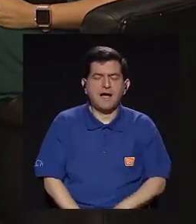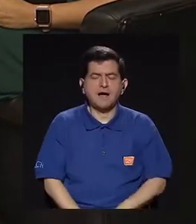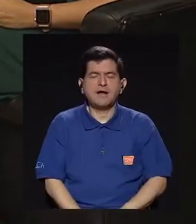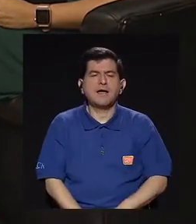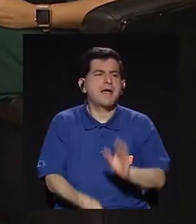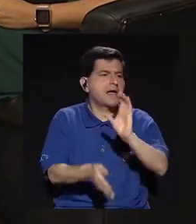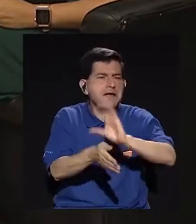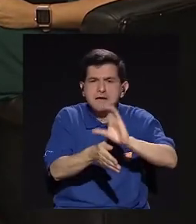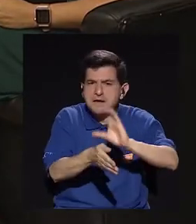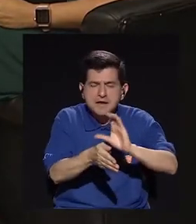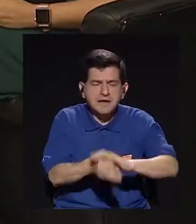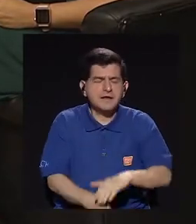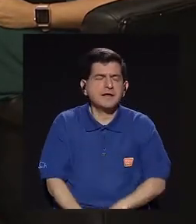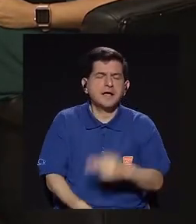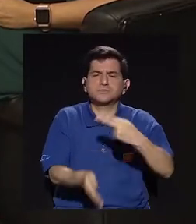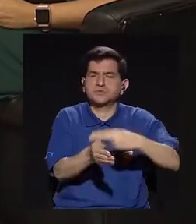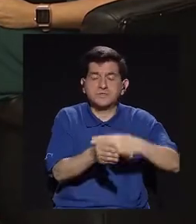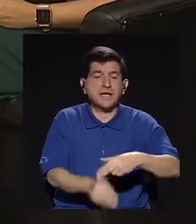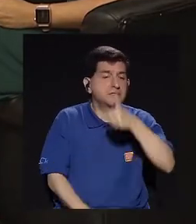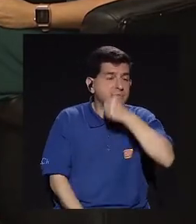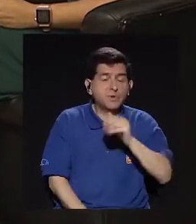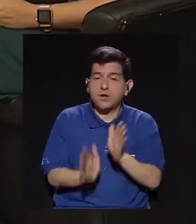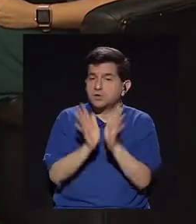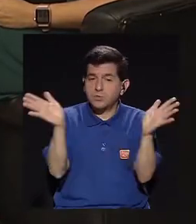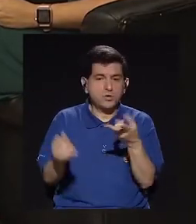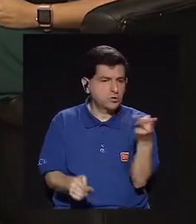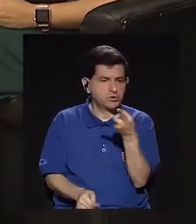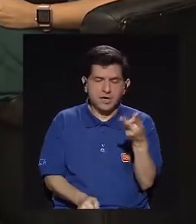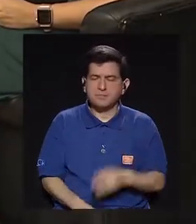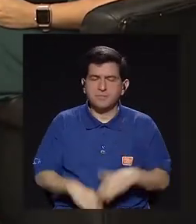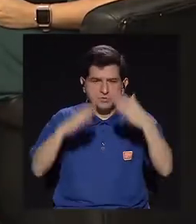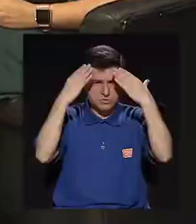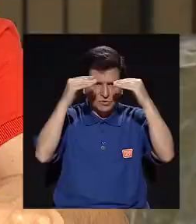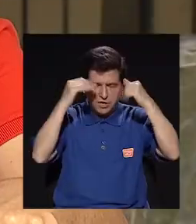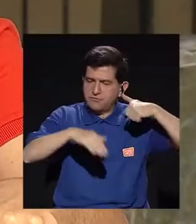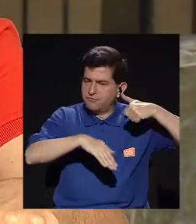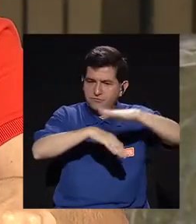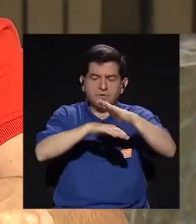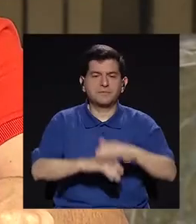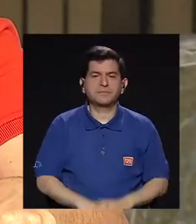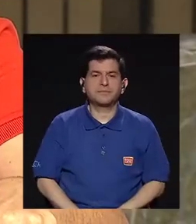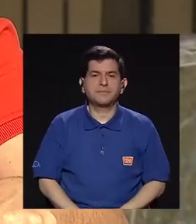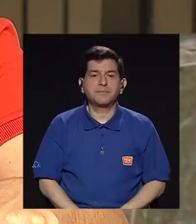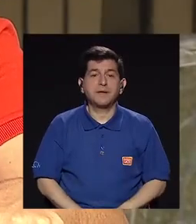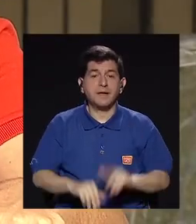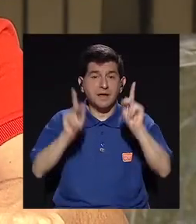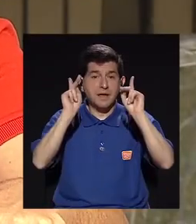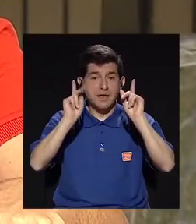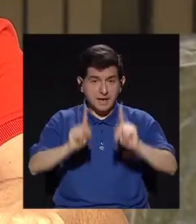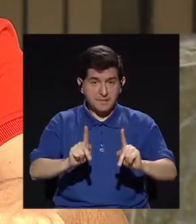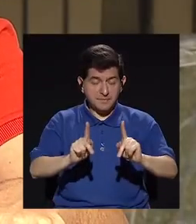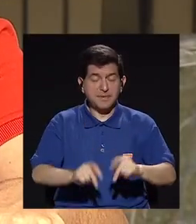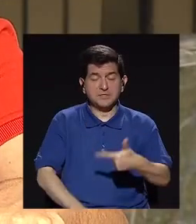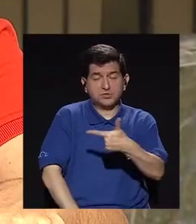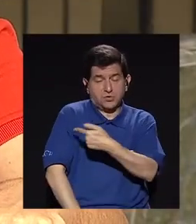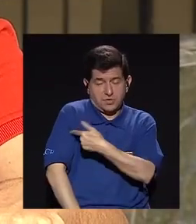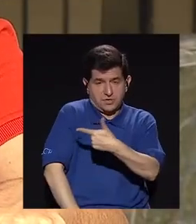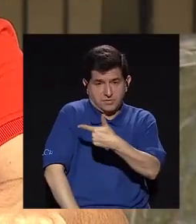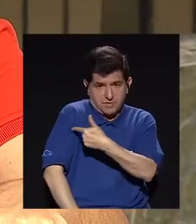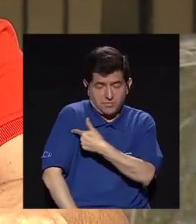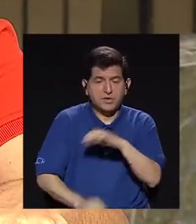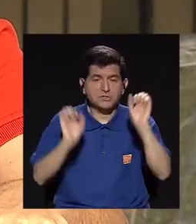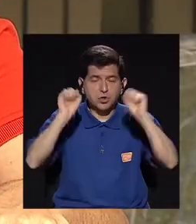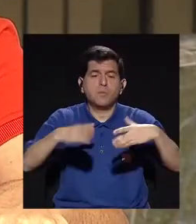clínicas u hospitales privadas y en la caja, tienen que hacer ese reporte. Uh-huh. Doctor, esa era la siguiente pregunta. ¿Quiénes están facultados para hacer